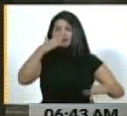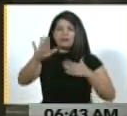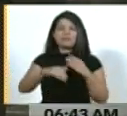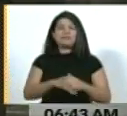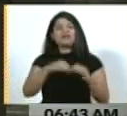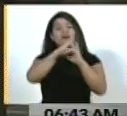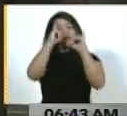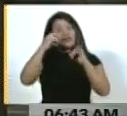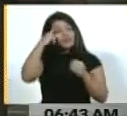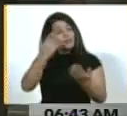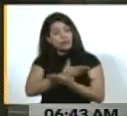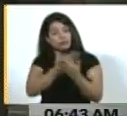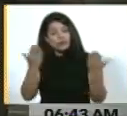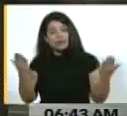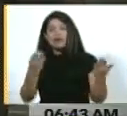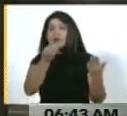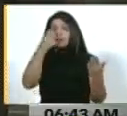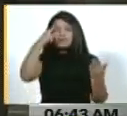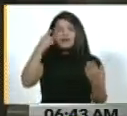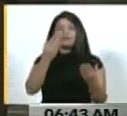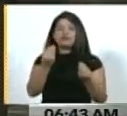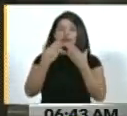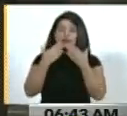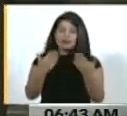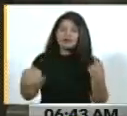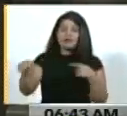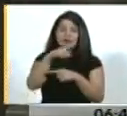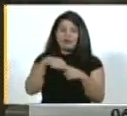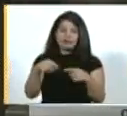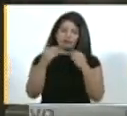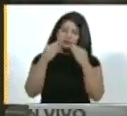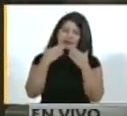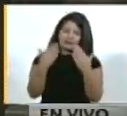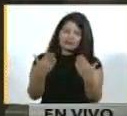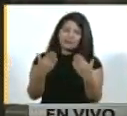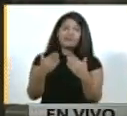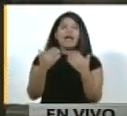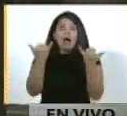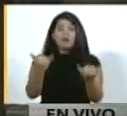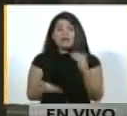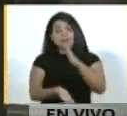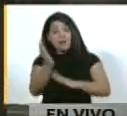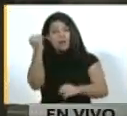Feliz día para todos, feliz día de la patria, muchísimas gracias. Y vayamos